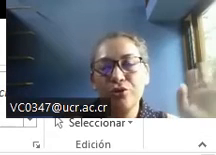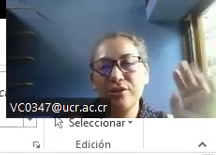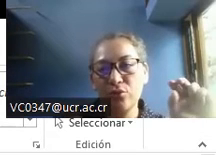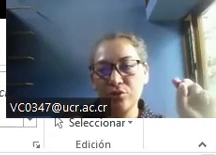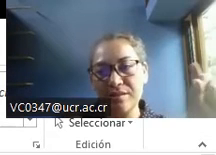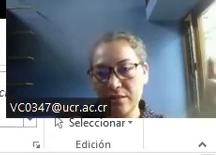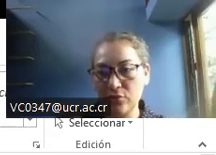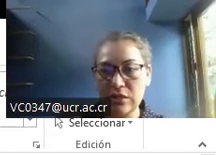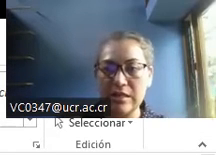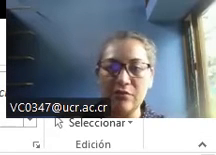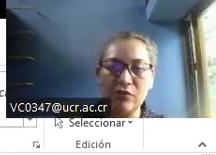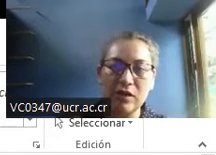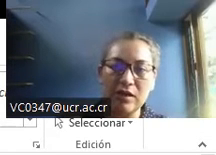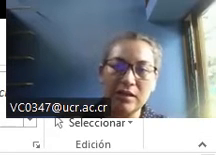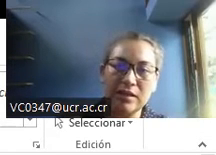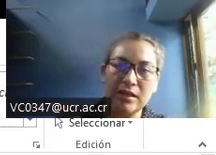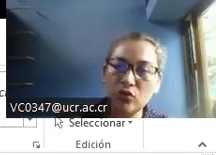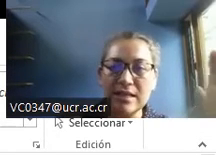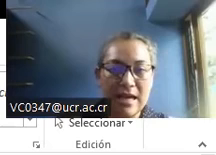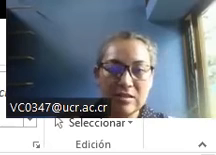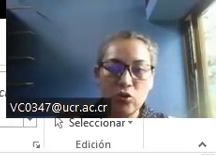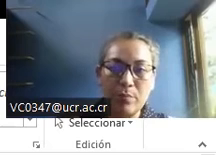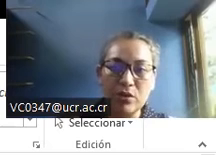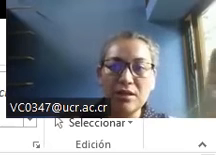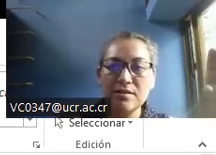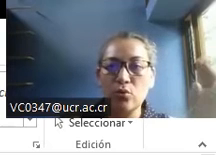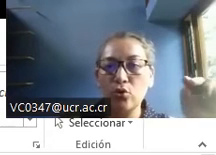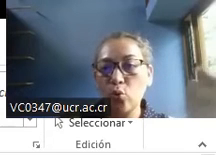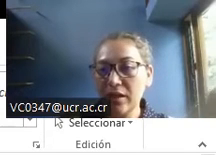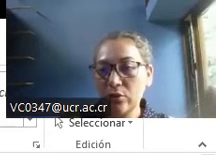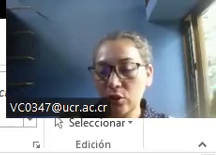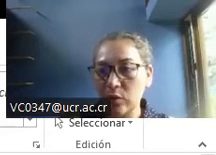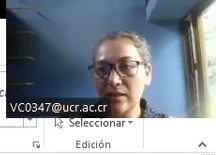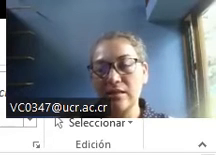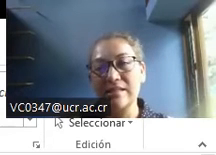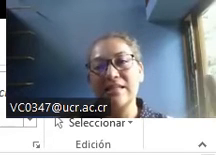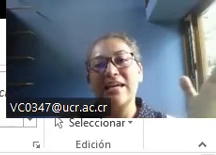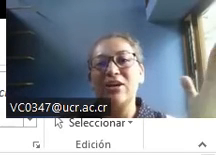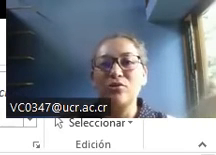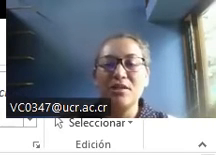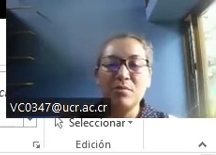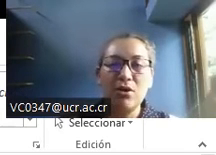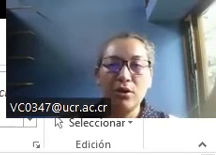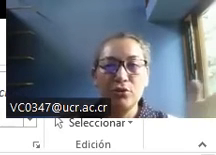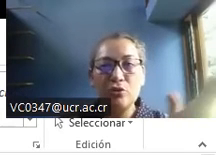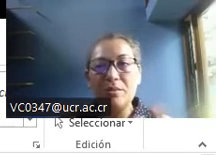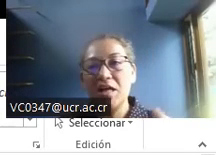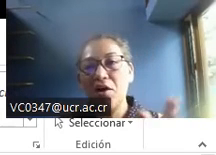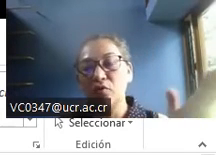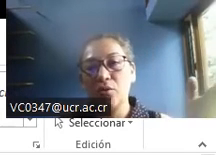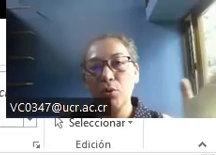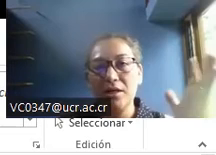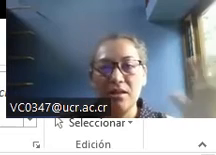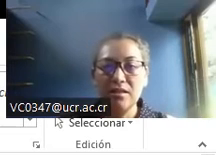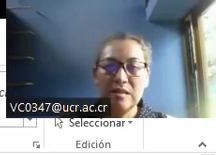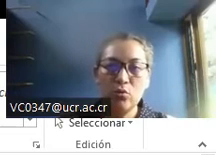duró 2 segundos diciéndose. Y en realidad, entonces, esto empezó en el segundo 4 y no en el 3. Entonces el video que nosotros